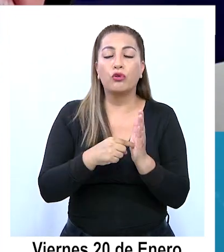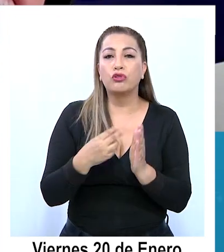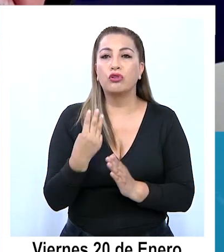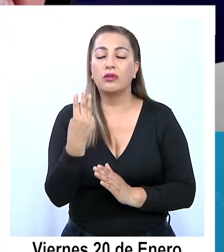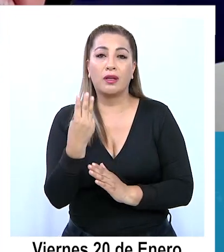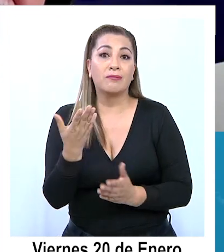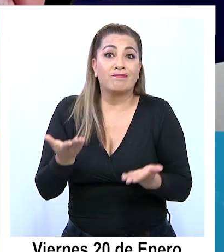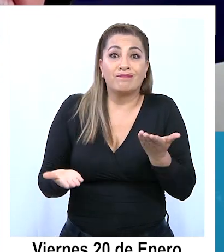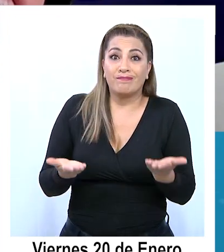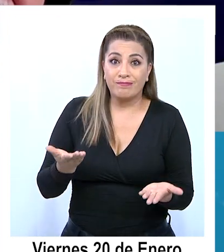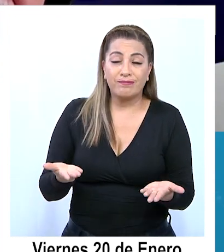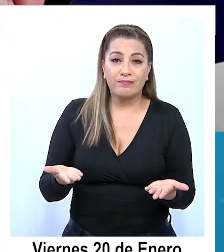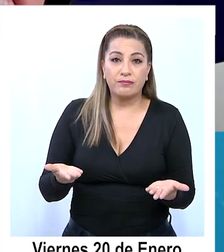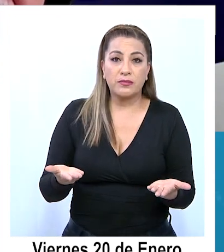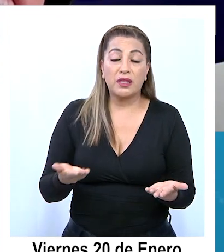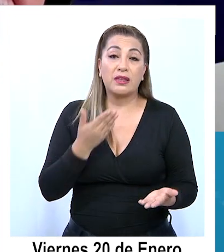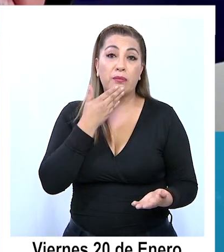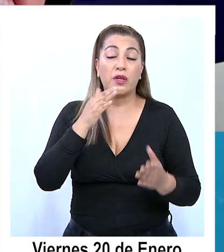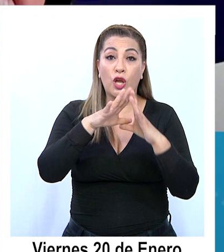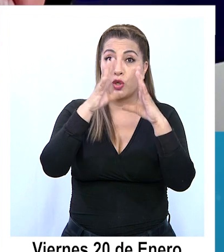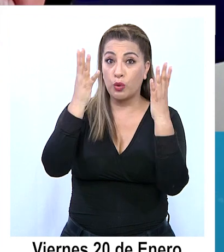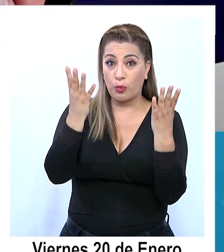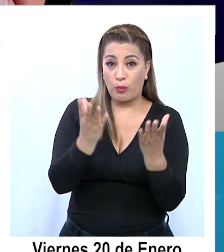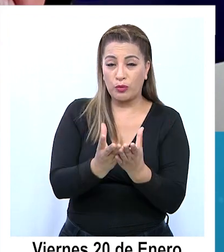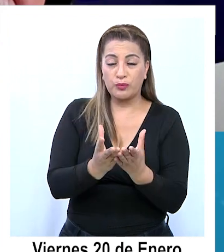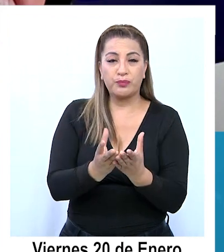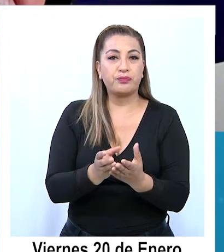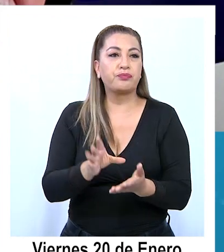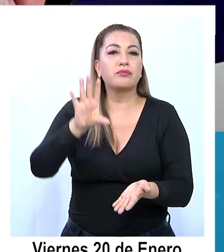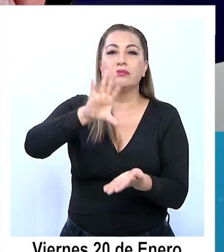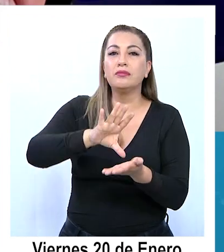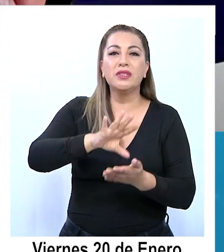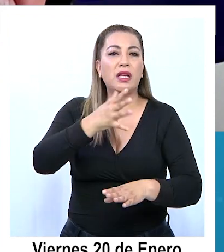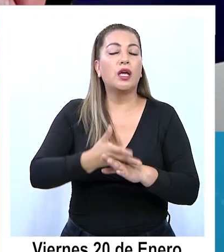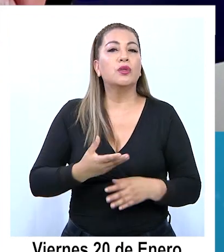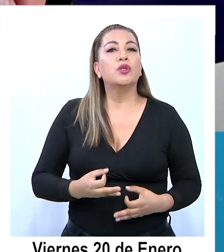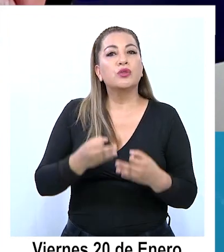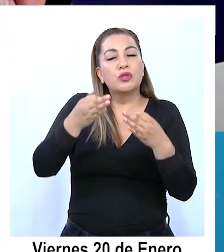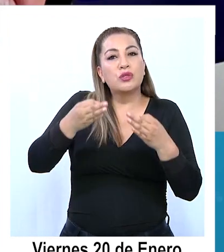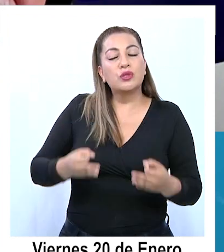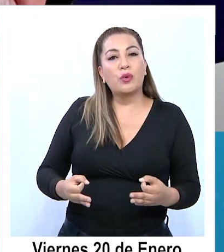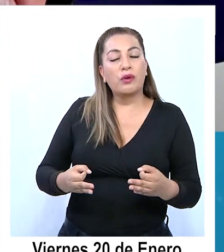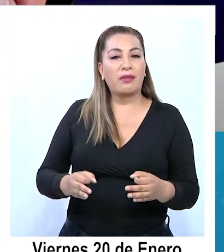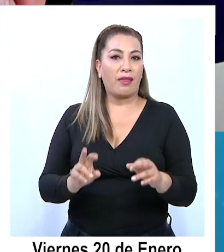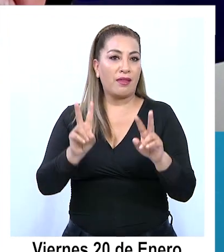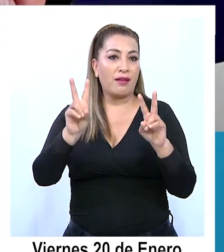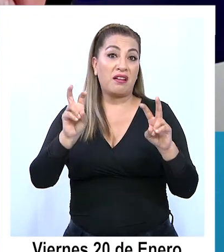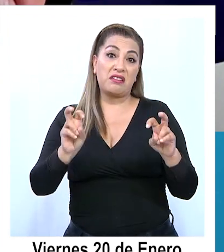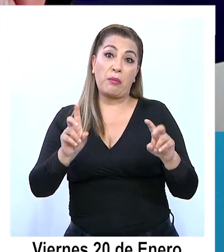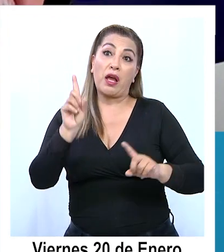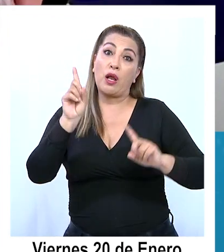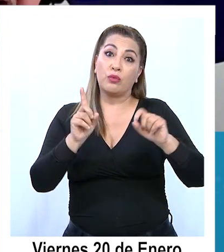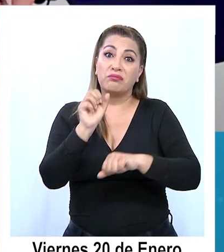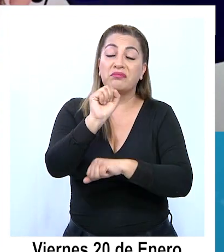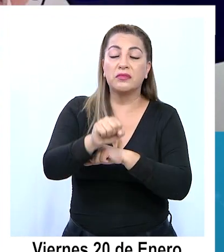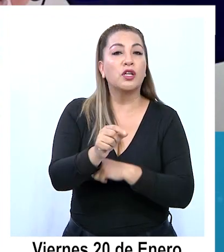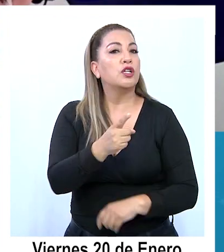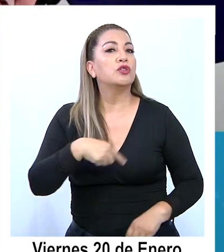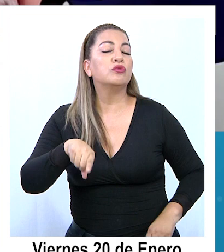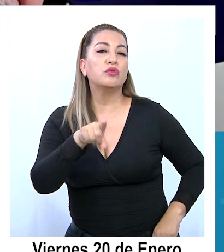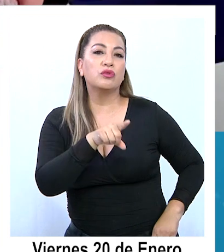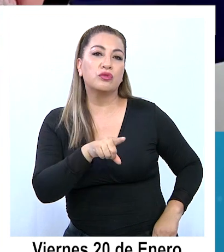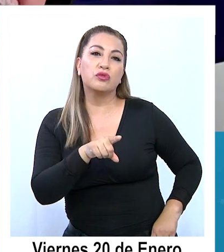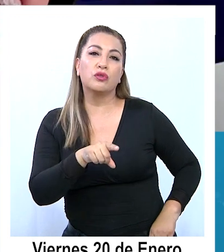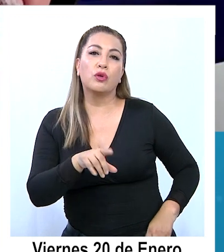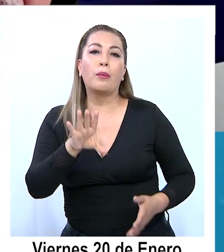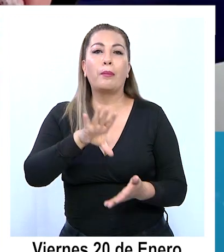el promedio general en el mundo en los países que tienen una seguridad dentro de los márgenes aceptables. Nosotros estamos al